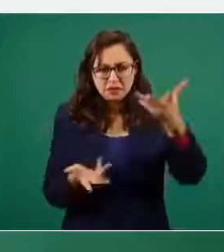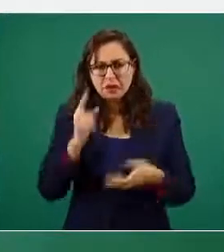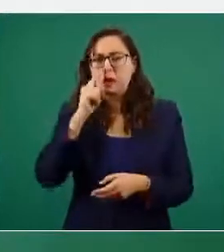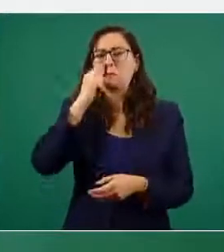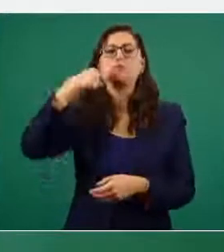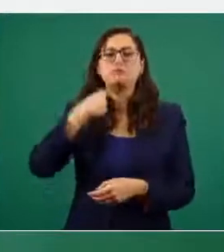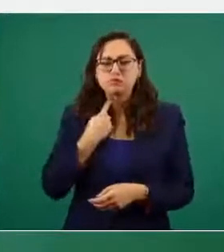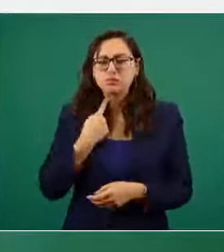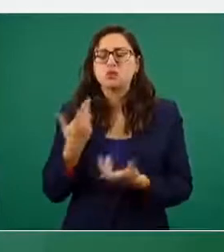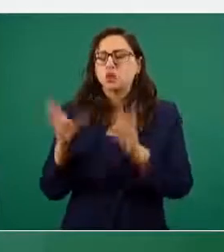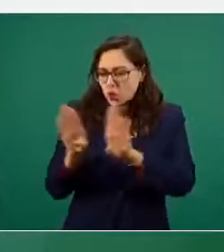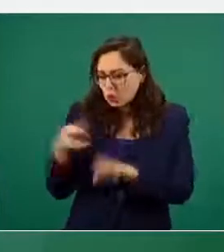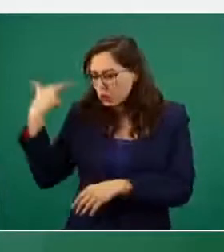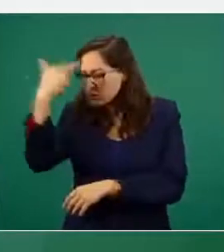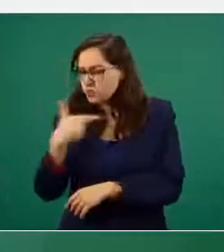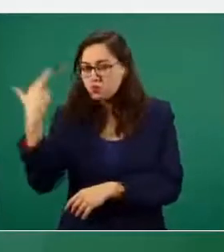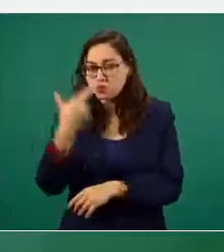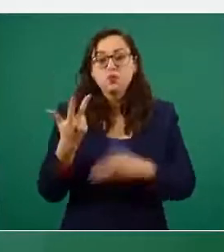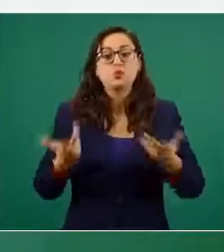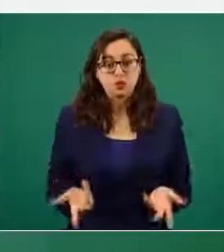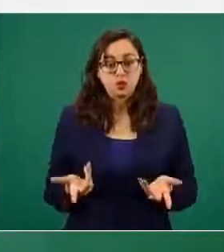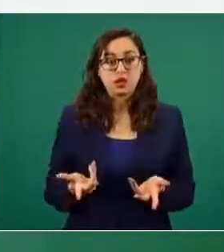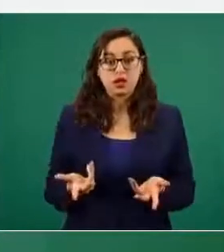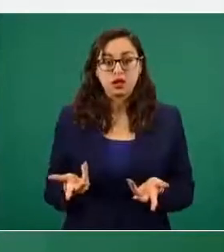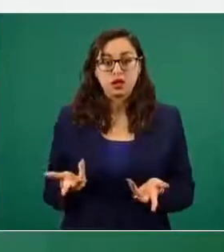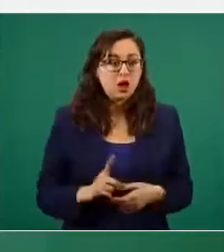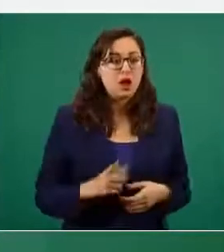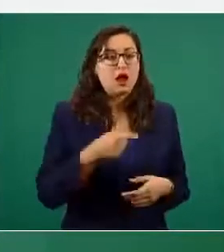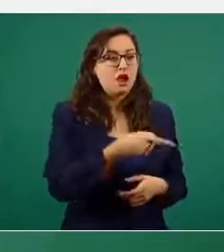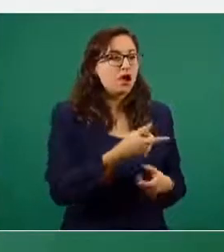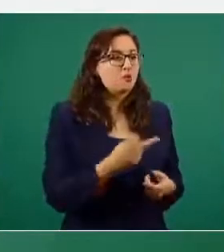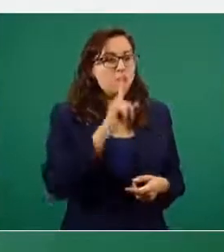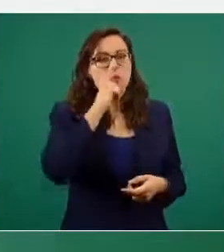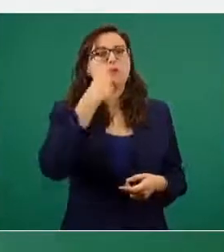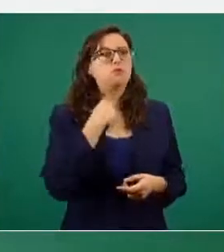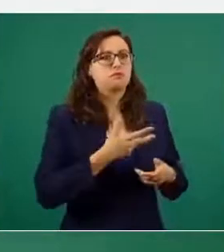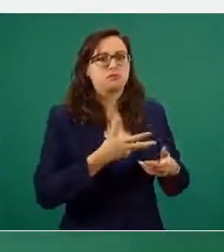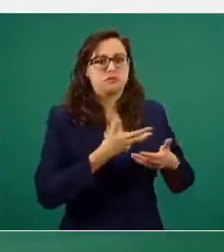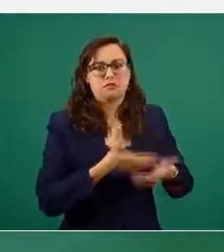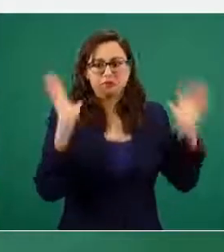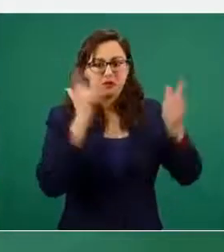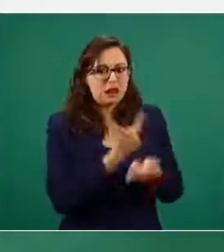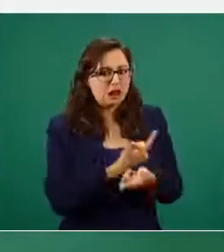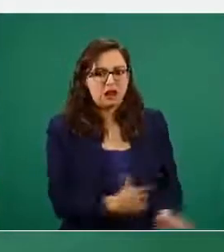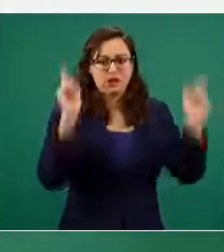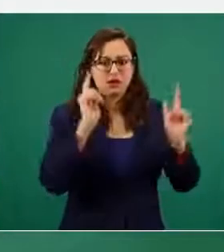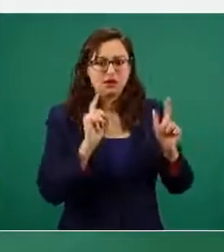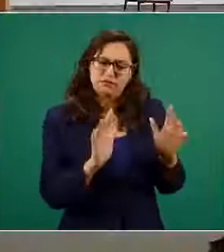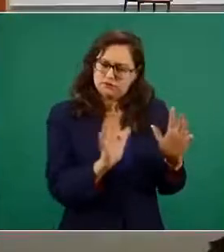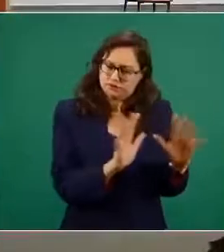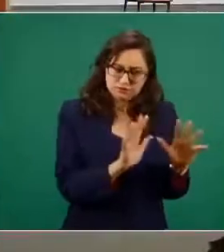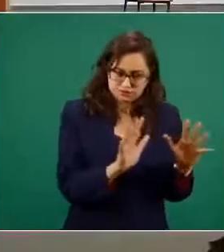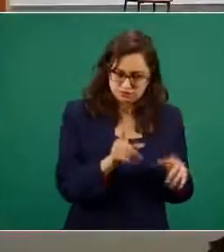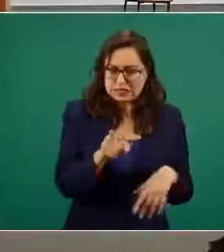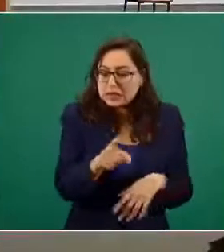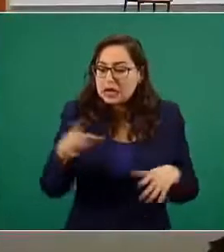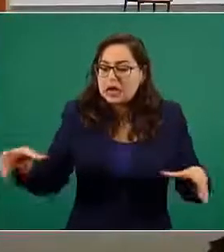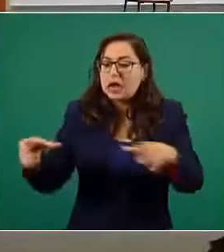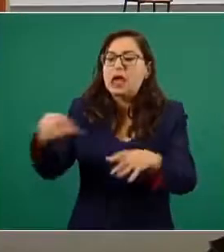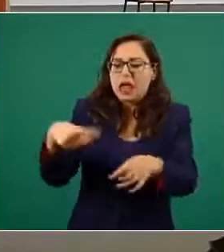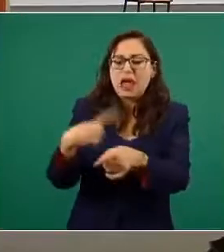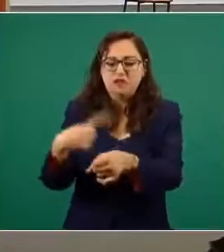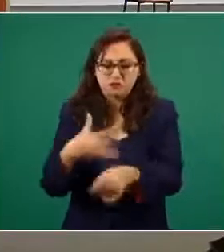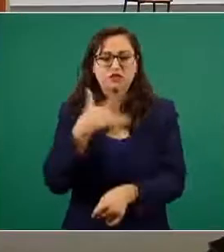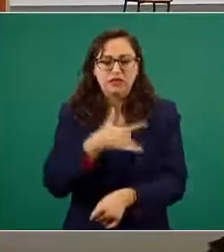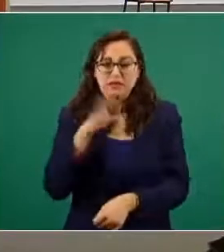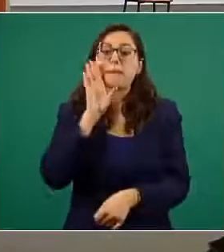que tenemos un enfoque basado en los casos documentados y no en el número de pruebas por realizar, independientemente de la existencia o no de enfermedad, tenemos un porcentaje de